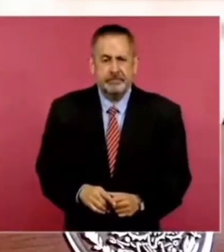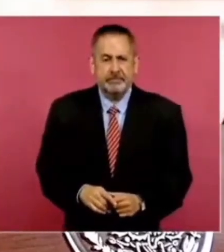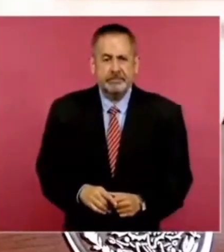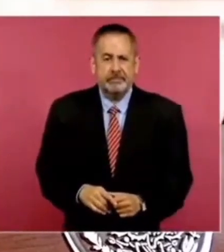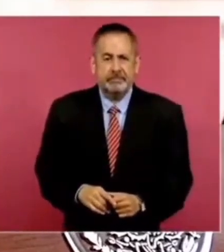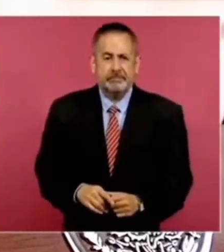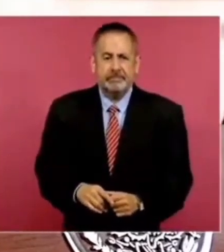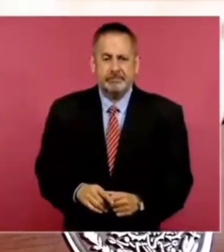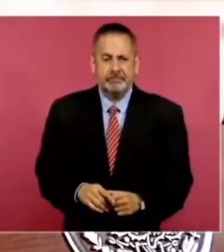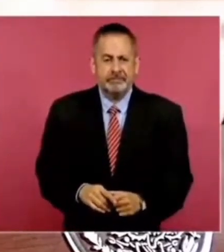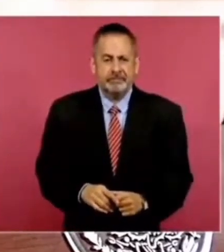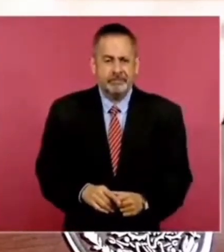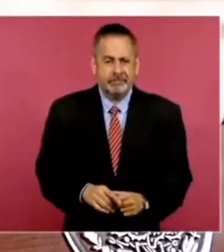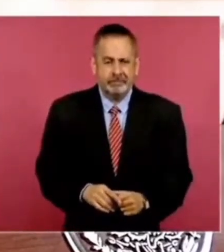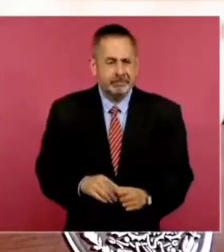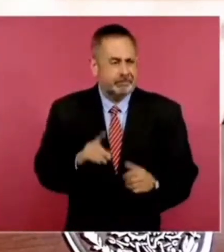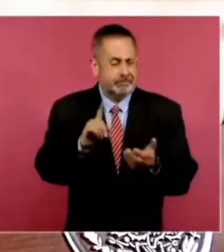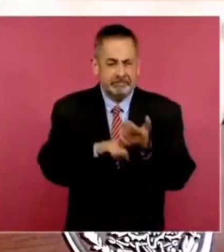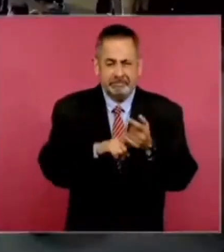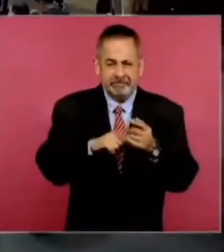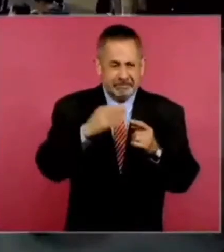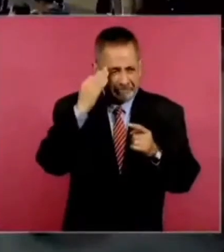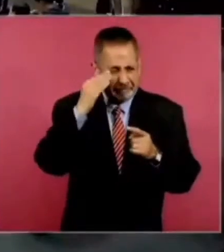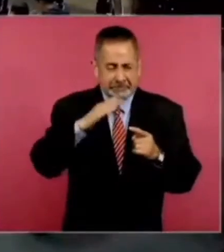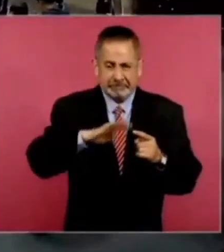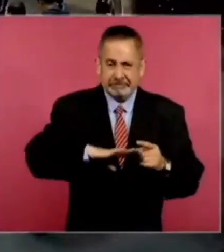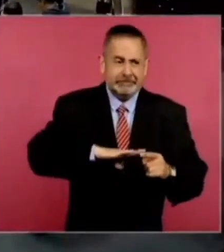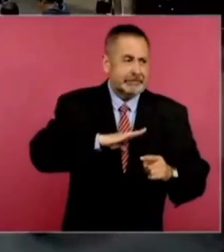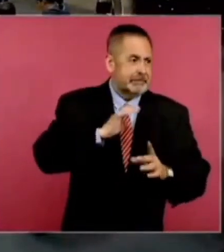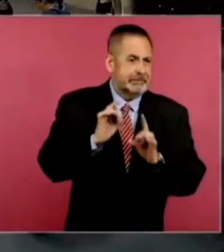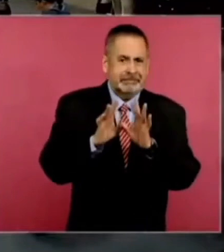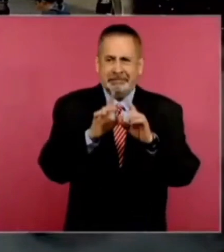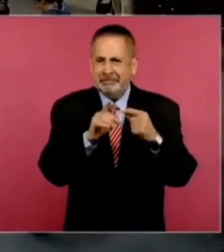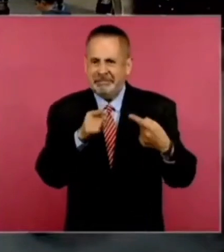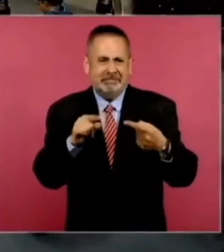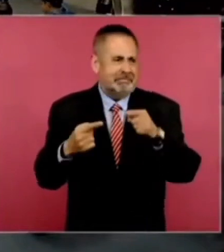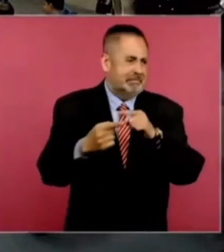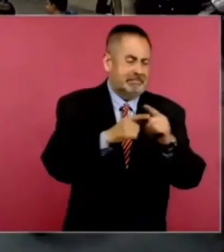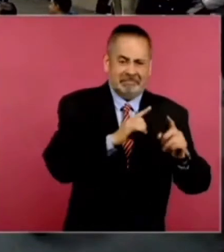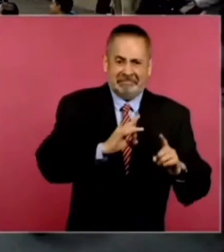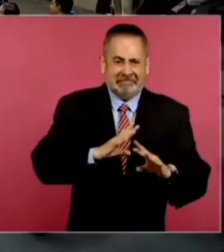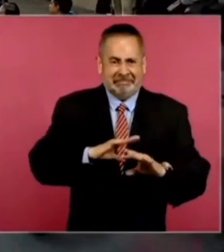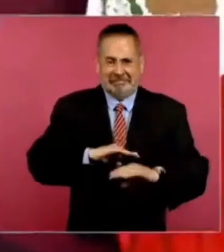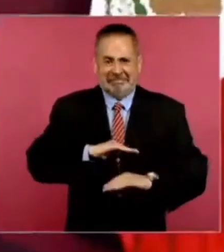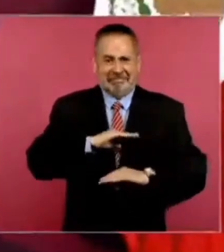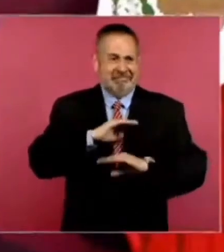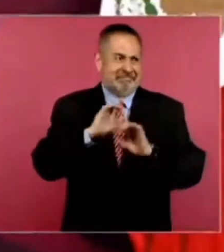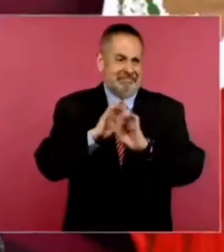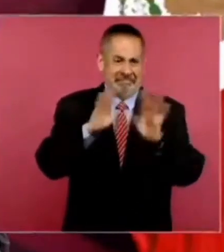los momentos de más efervescencia y divisiones y hasta